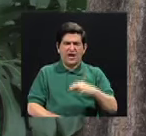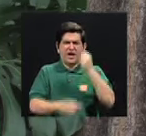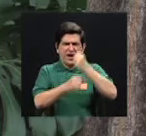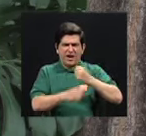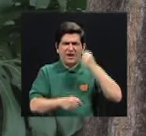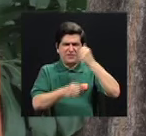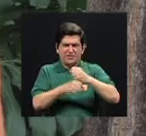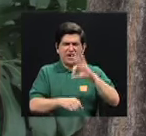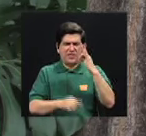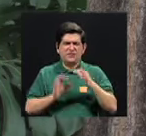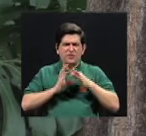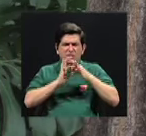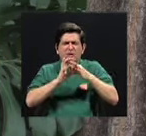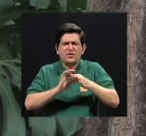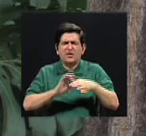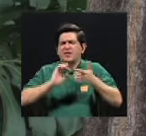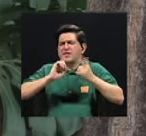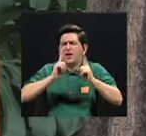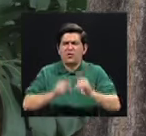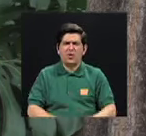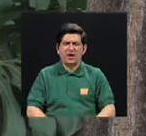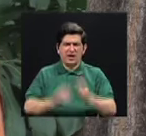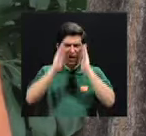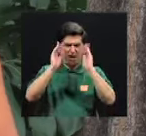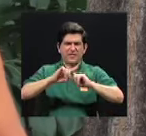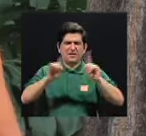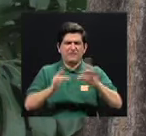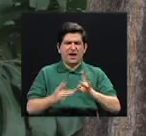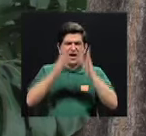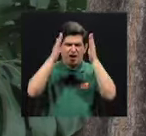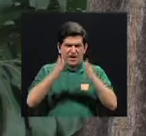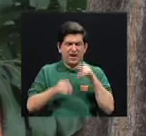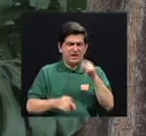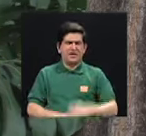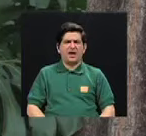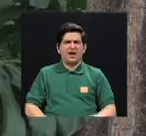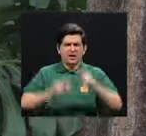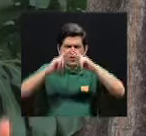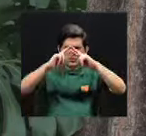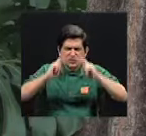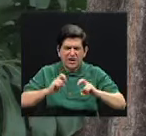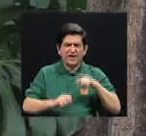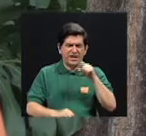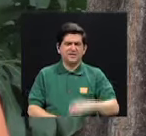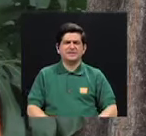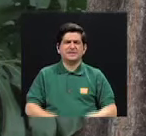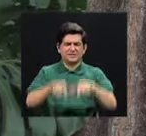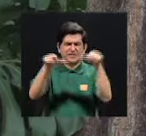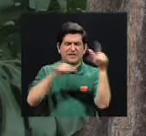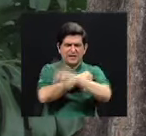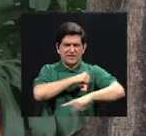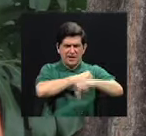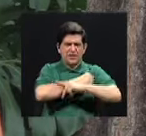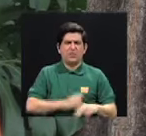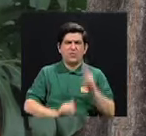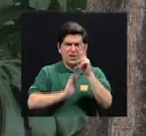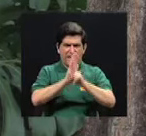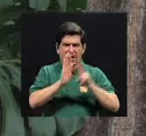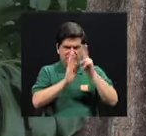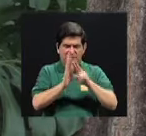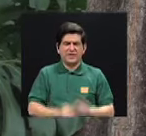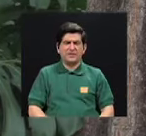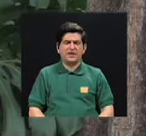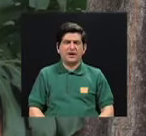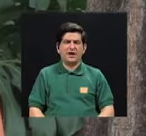Rica ha estado trabajando de manera conjunta? Escuchemos a distintos especialistas que nos hacen una radiografía de esta zona del país. Este video